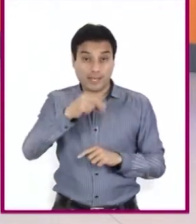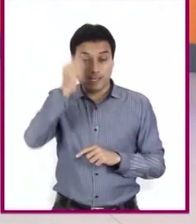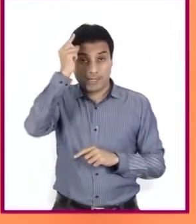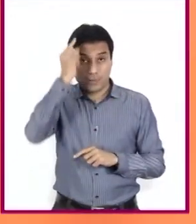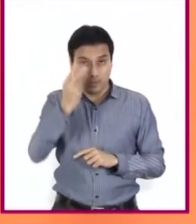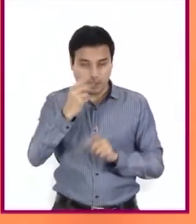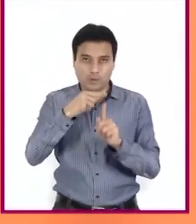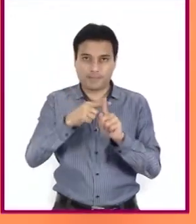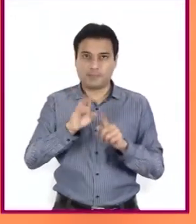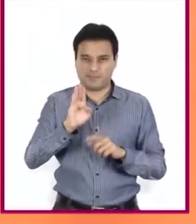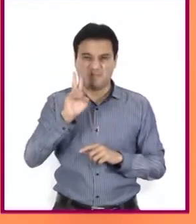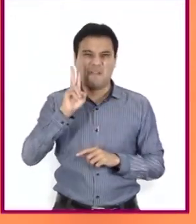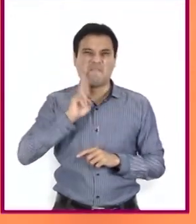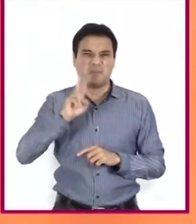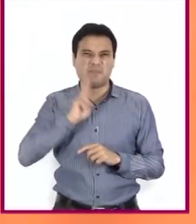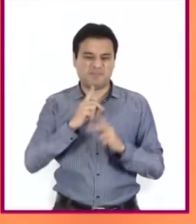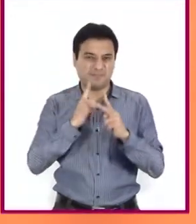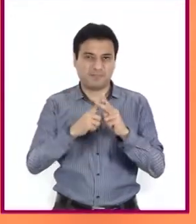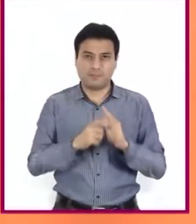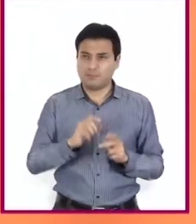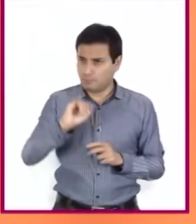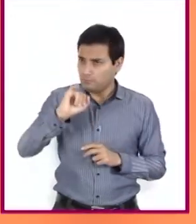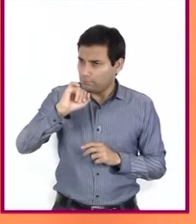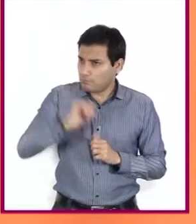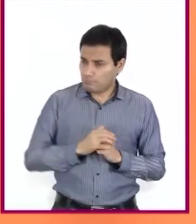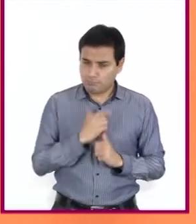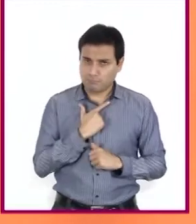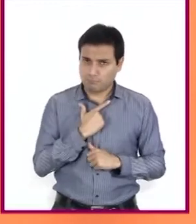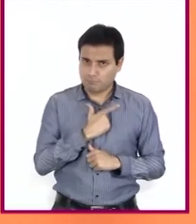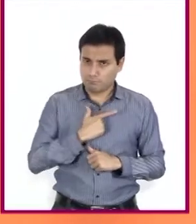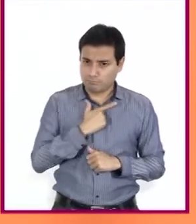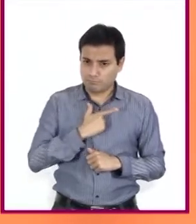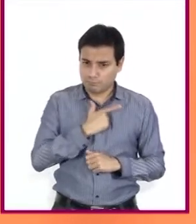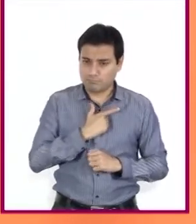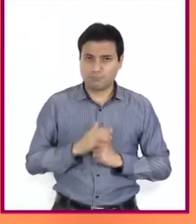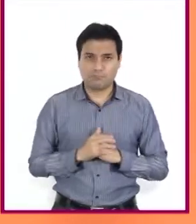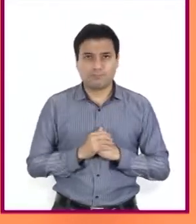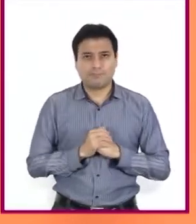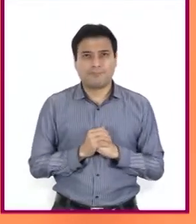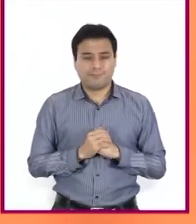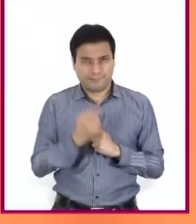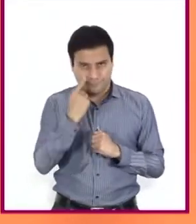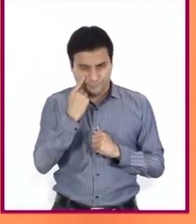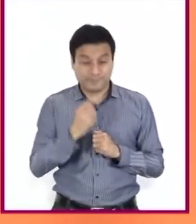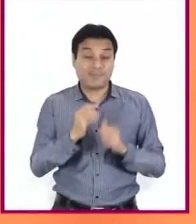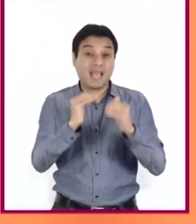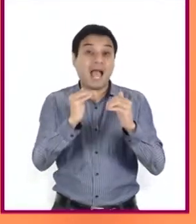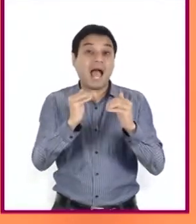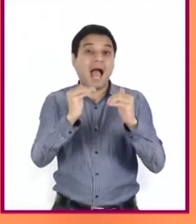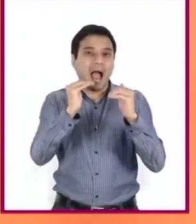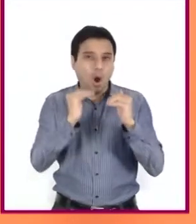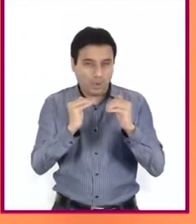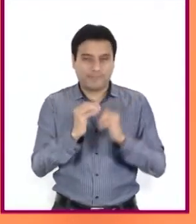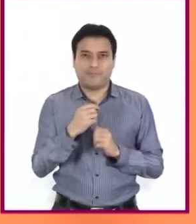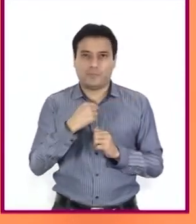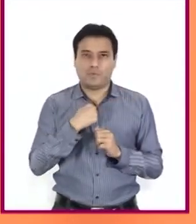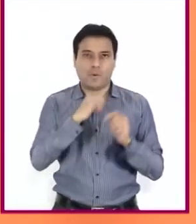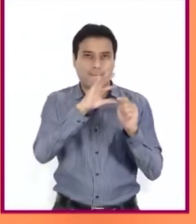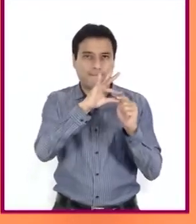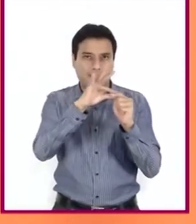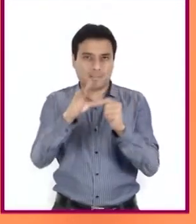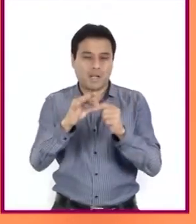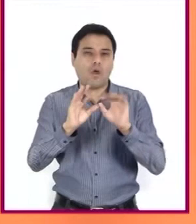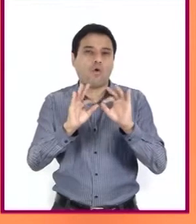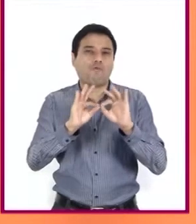b. Leslie, claro que sí, con mucho gusto. Ahora voy a presentarles las